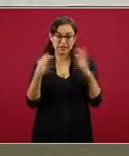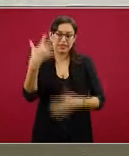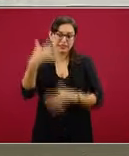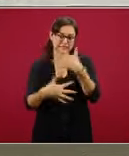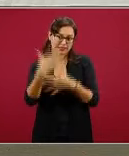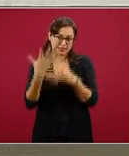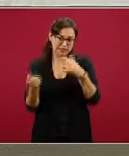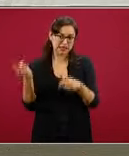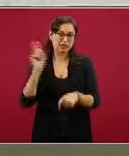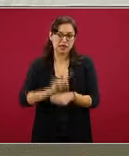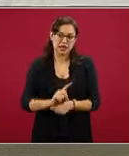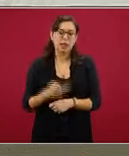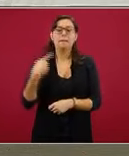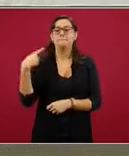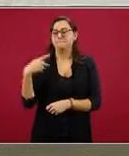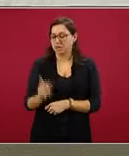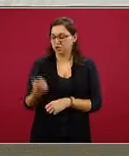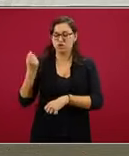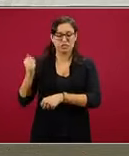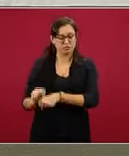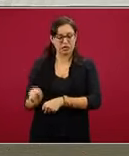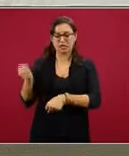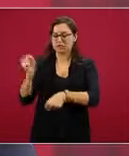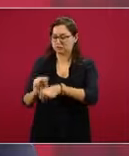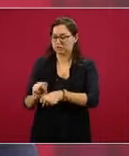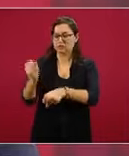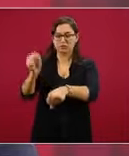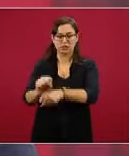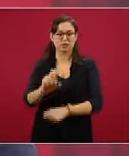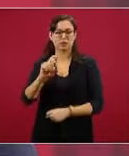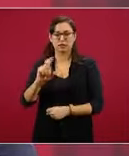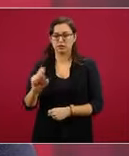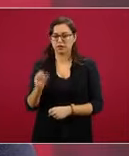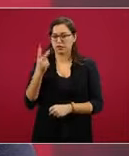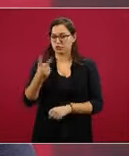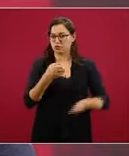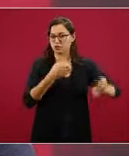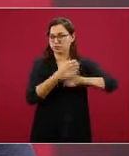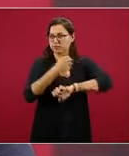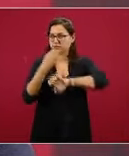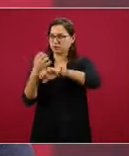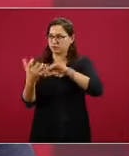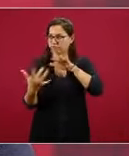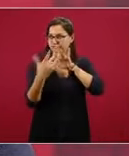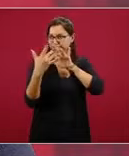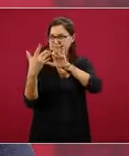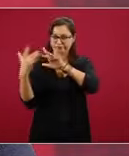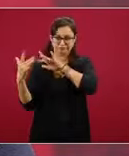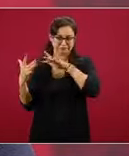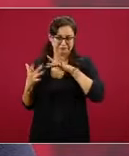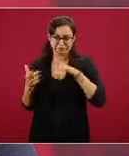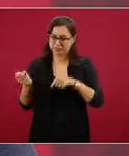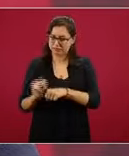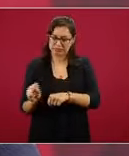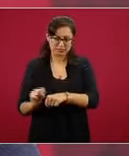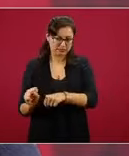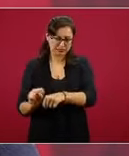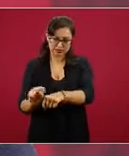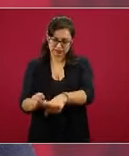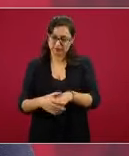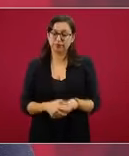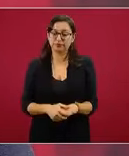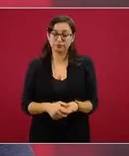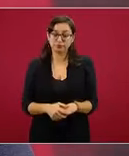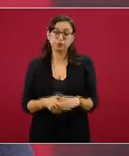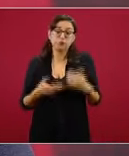está comunicando a las 32 entidades federativas cuál es el resultado de su semáforo de riesgo. Y en la medida